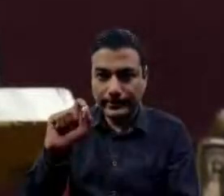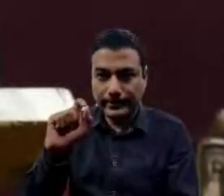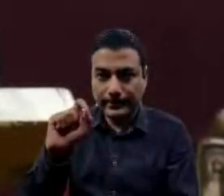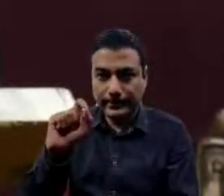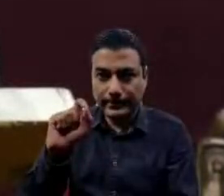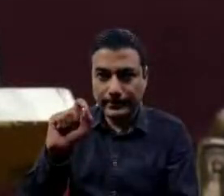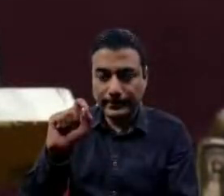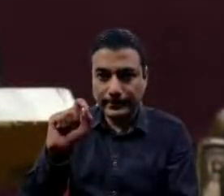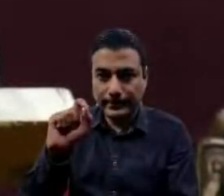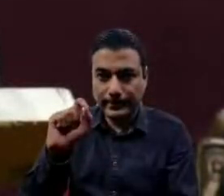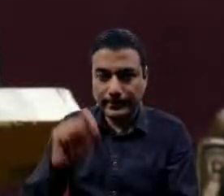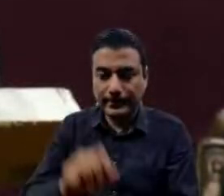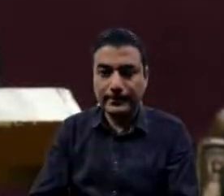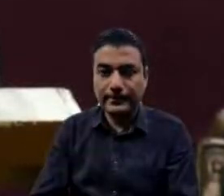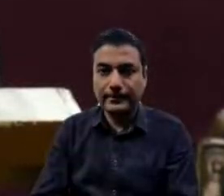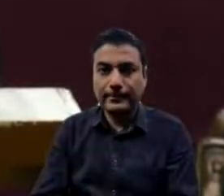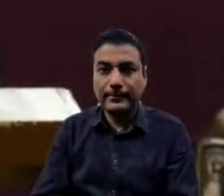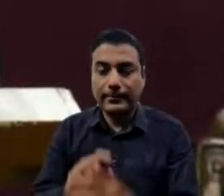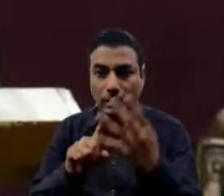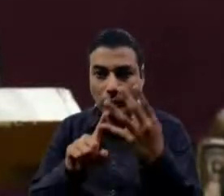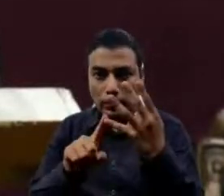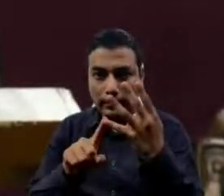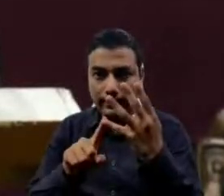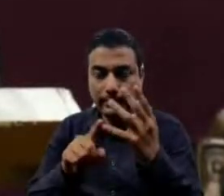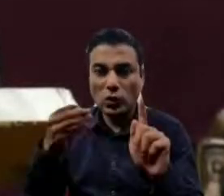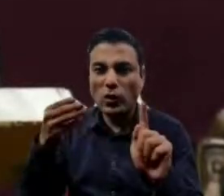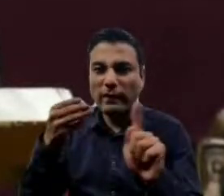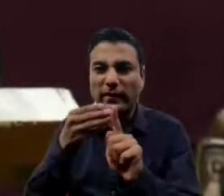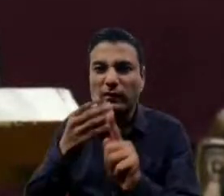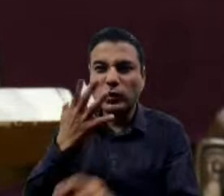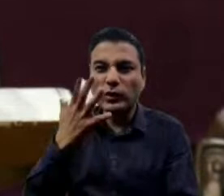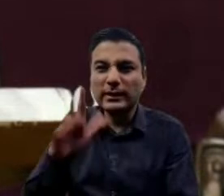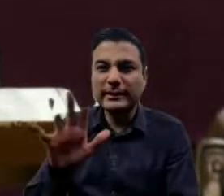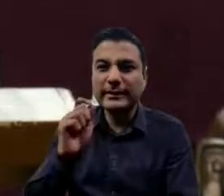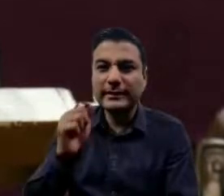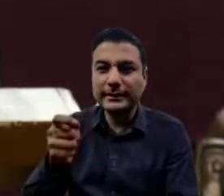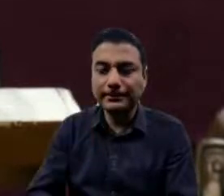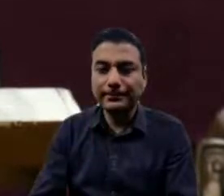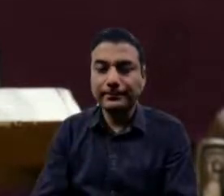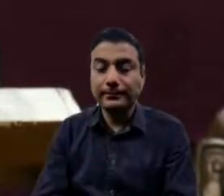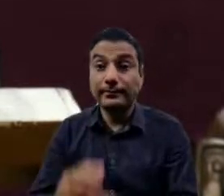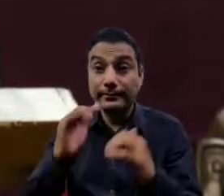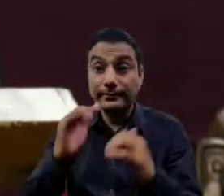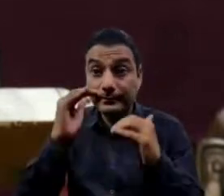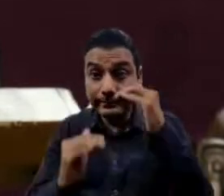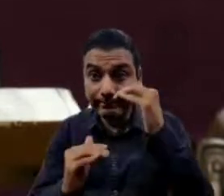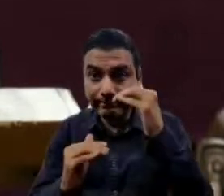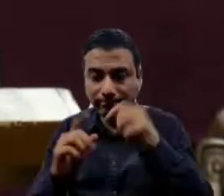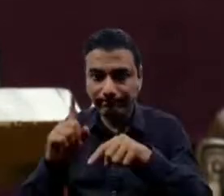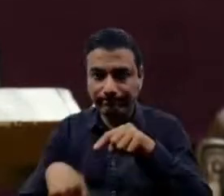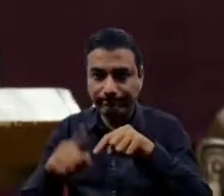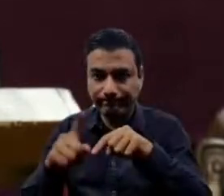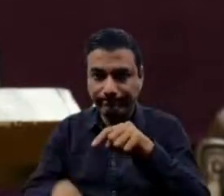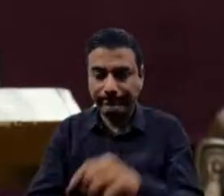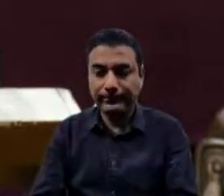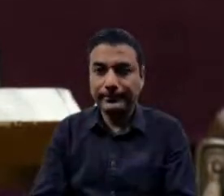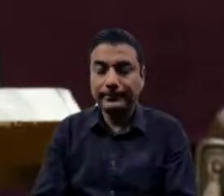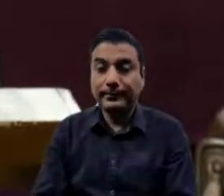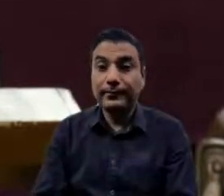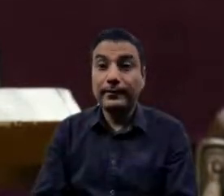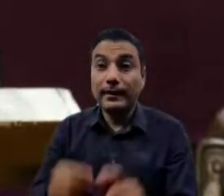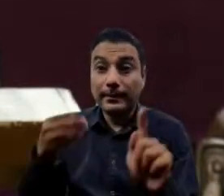4. Objetivo 10. Reducción en las desigualdades. Metas